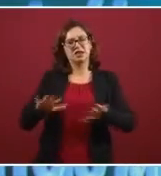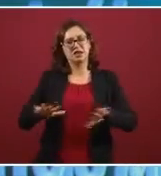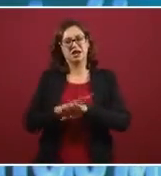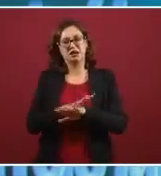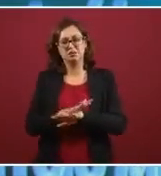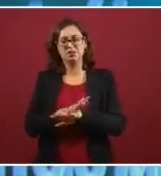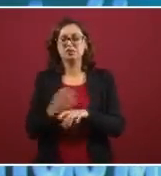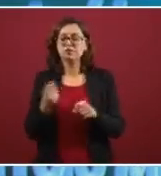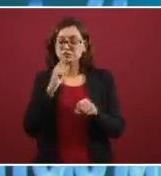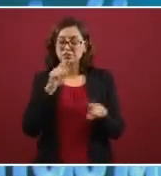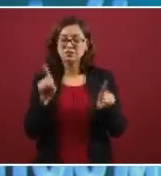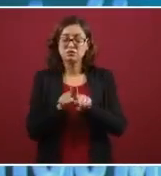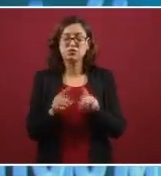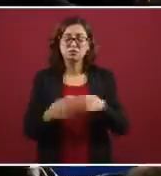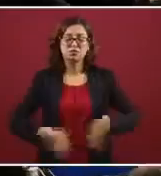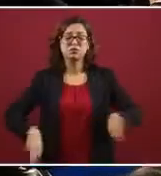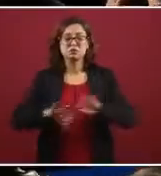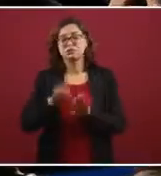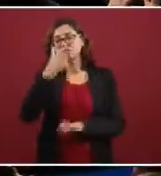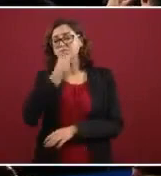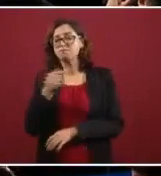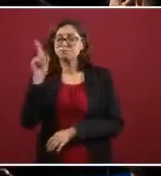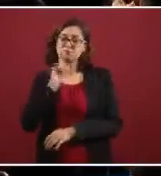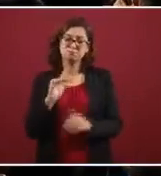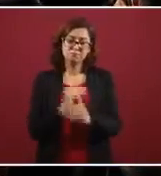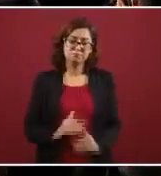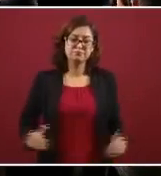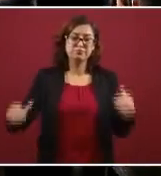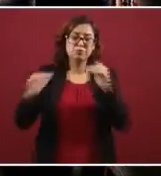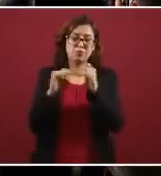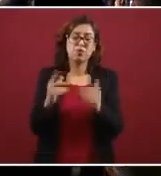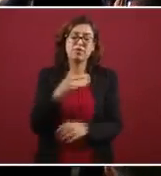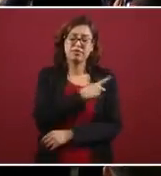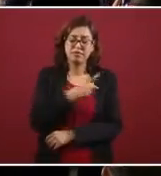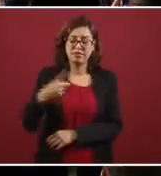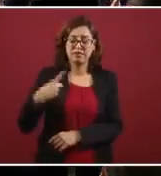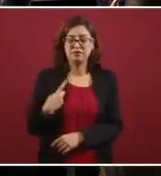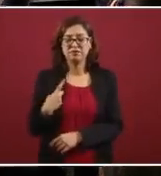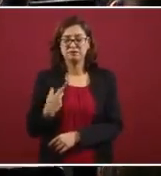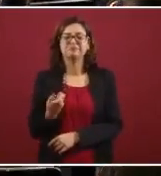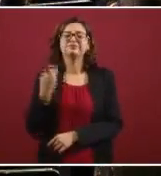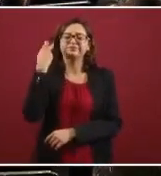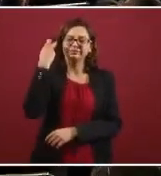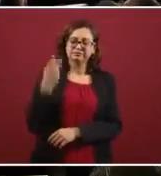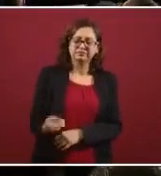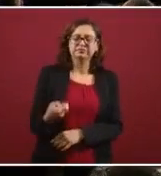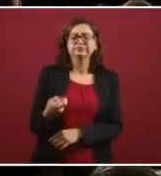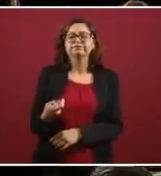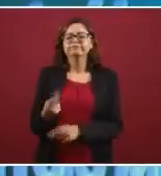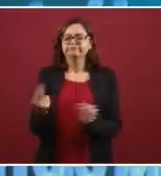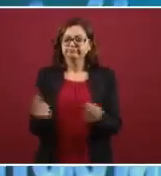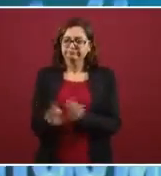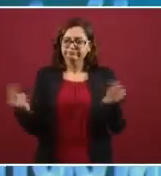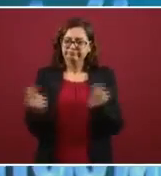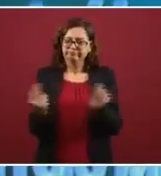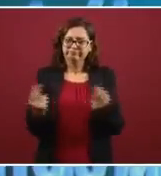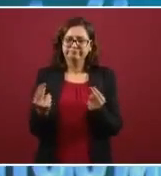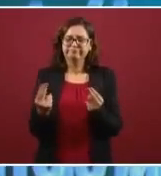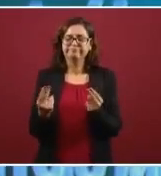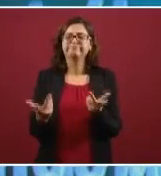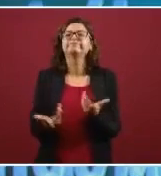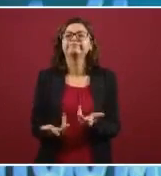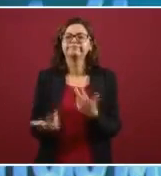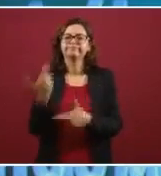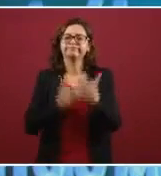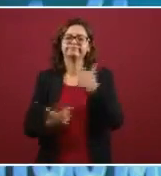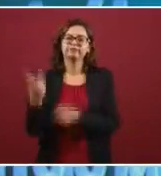igualdad de género. Esto requiere un mejor Estado. Se trata de traer a la política de vuelta, que responda a